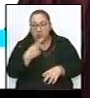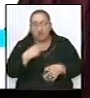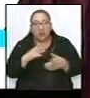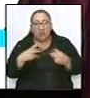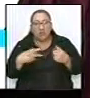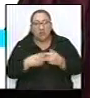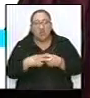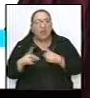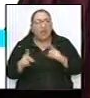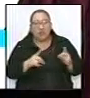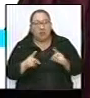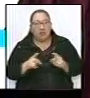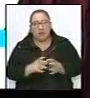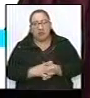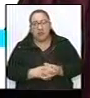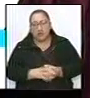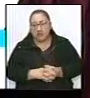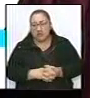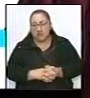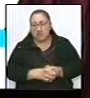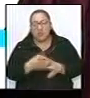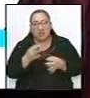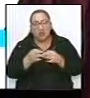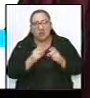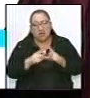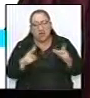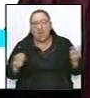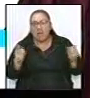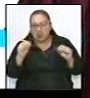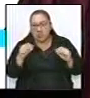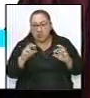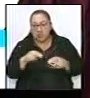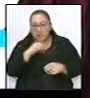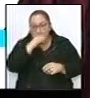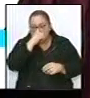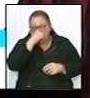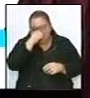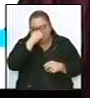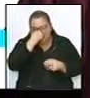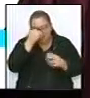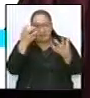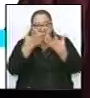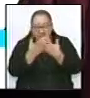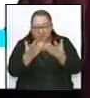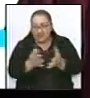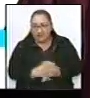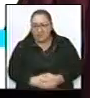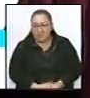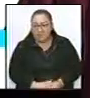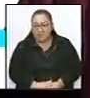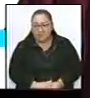acortar el debate en el sentido de si ya se ha expuesto bastante. Ahí sí coincido con usted. Gracias, congresista Salgado.